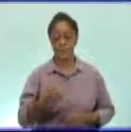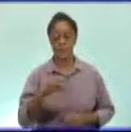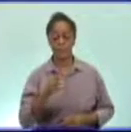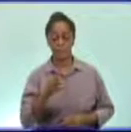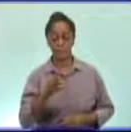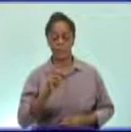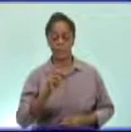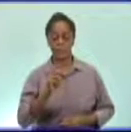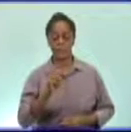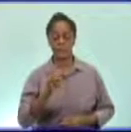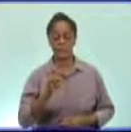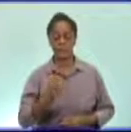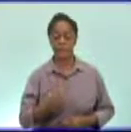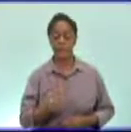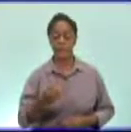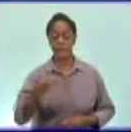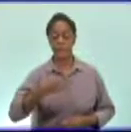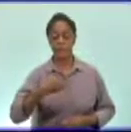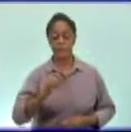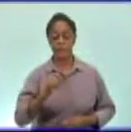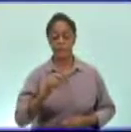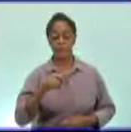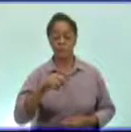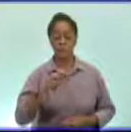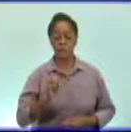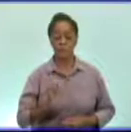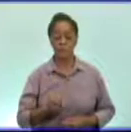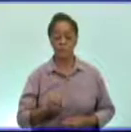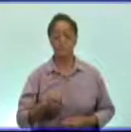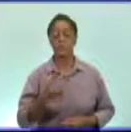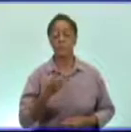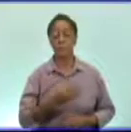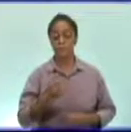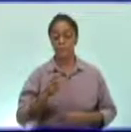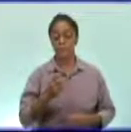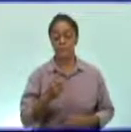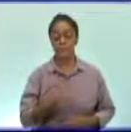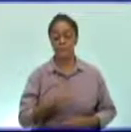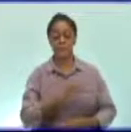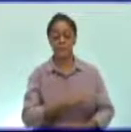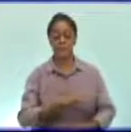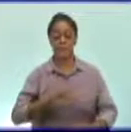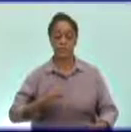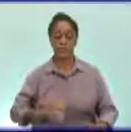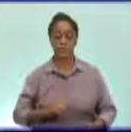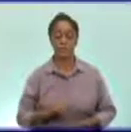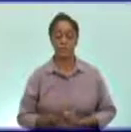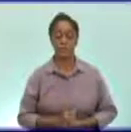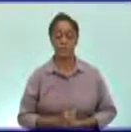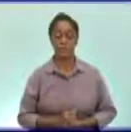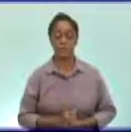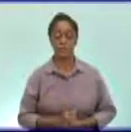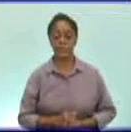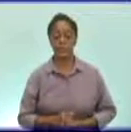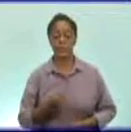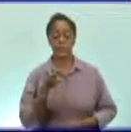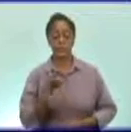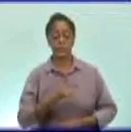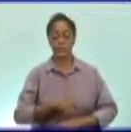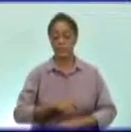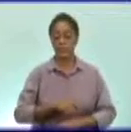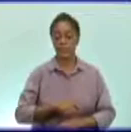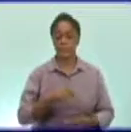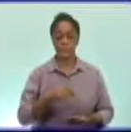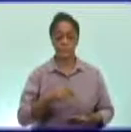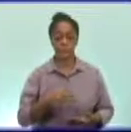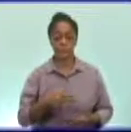protistas, hongos, plantas y animales. Les doy un minuto para que